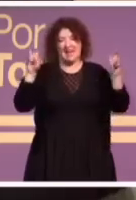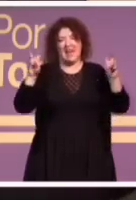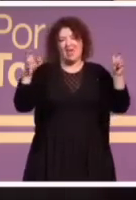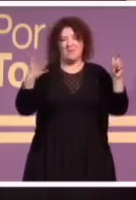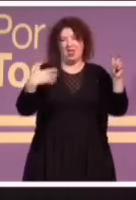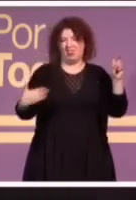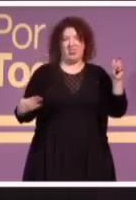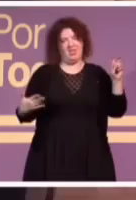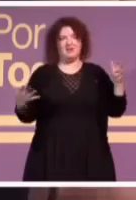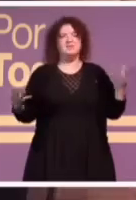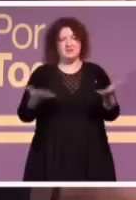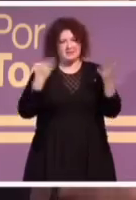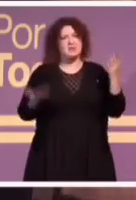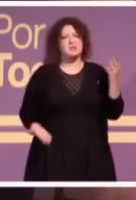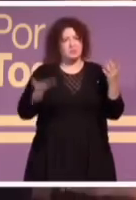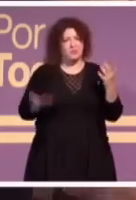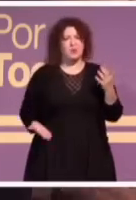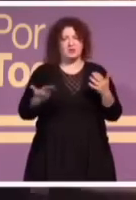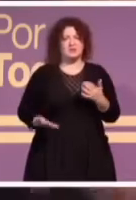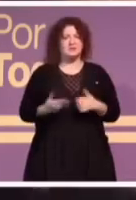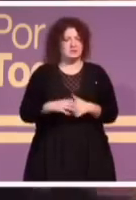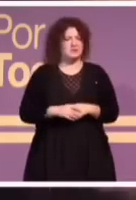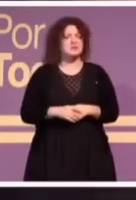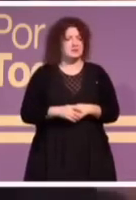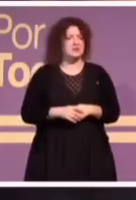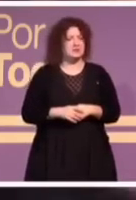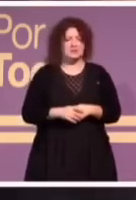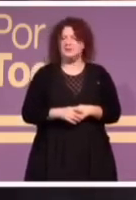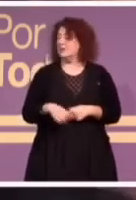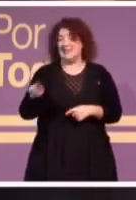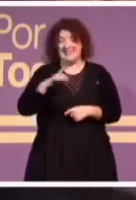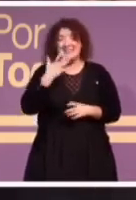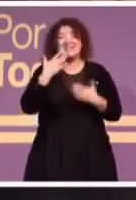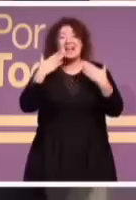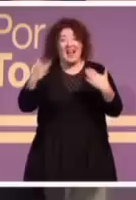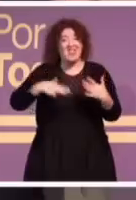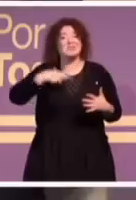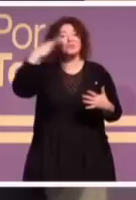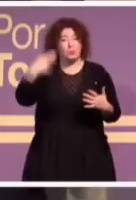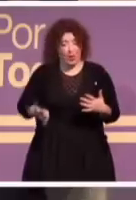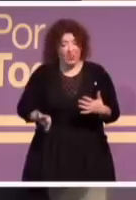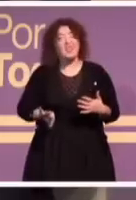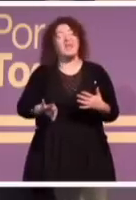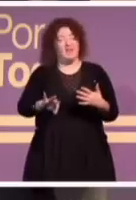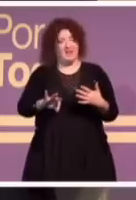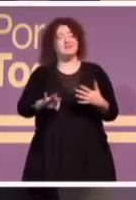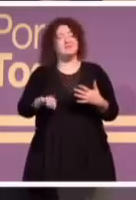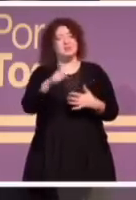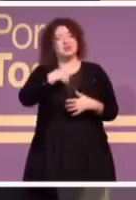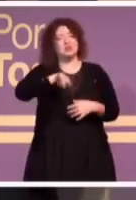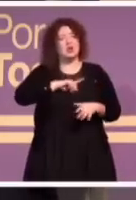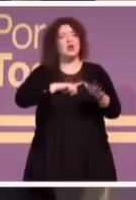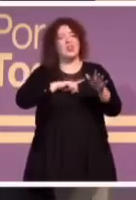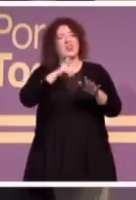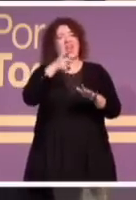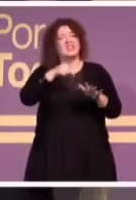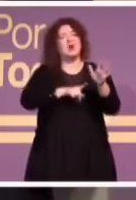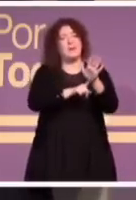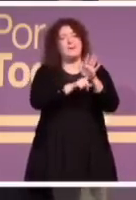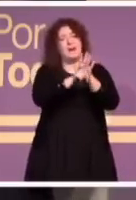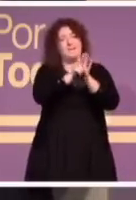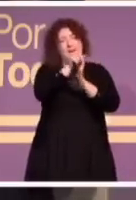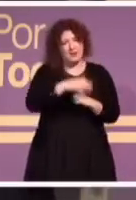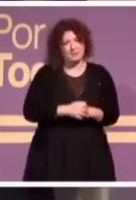vacío. Es la condición de posibilidad para el avance de derechos, para